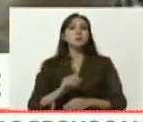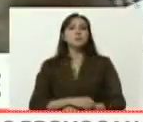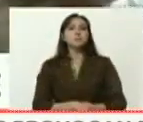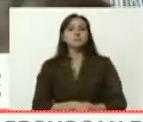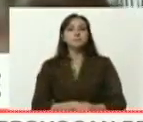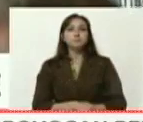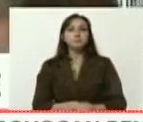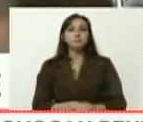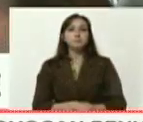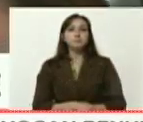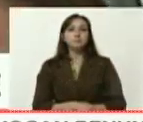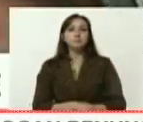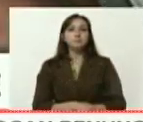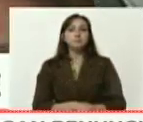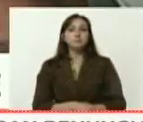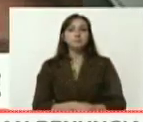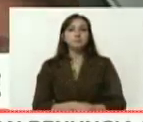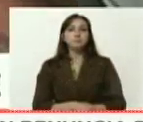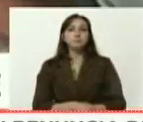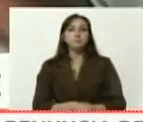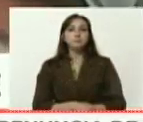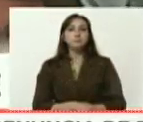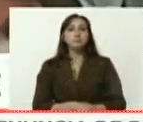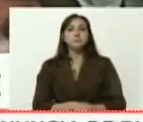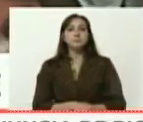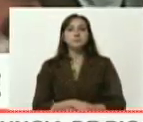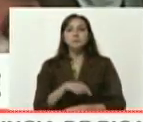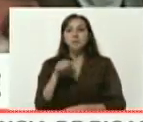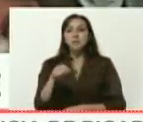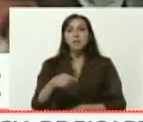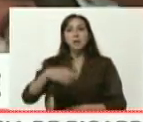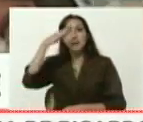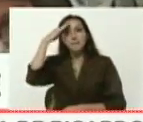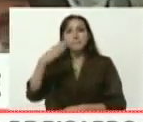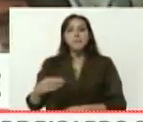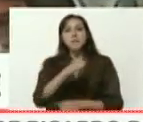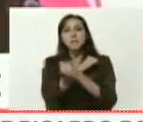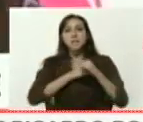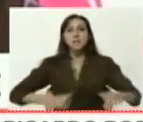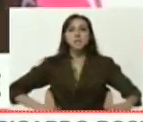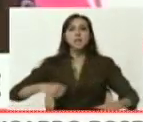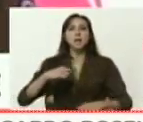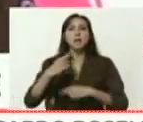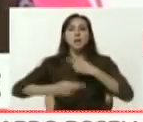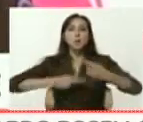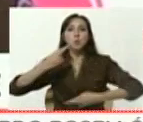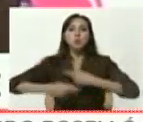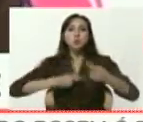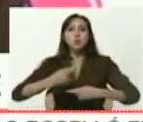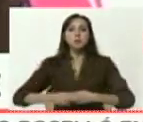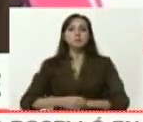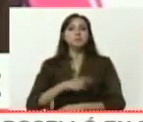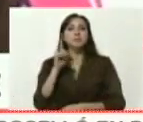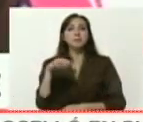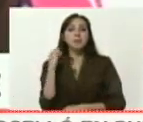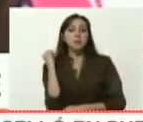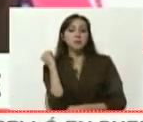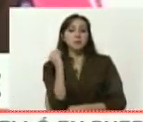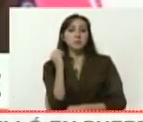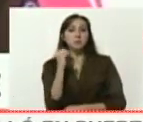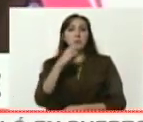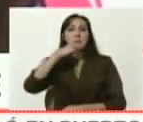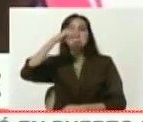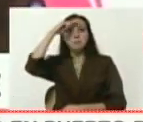que contenía la implosión militar revolucionaria. El asesinato de Jorge Rodríguez